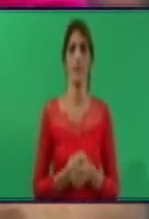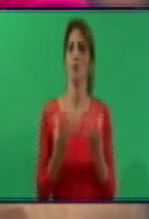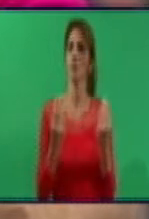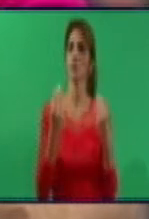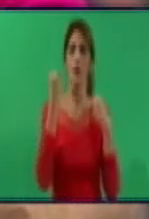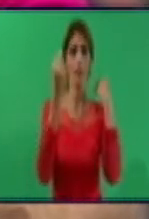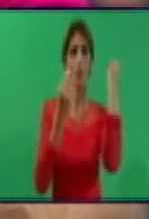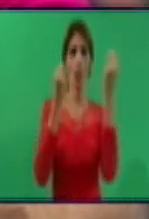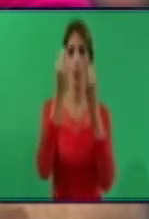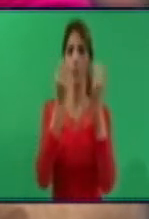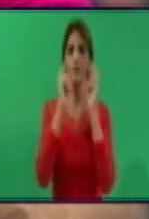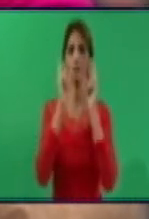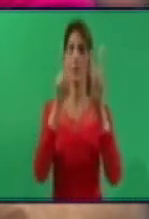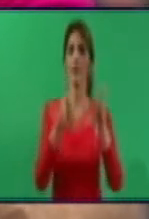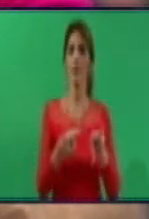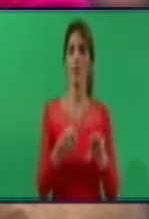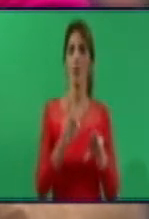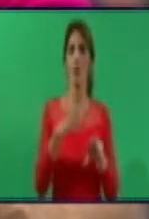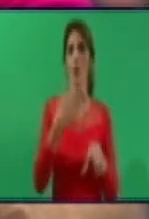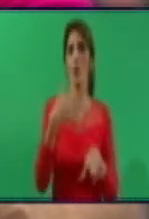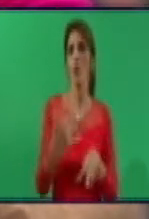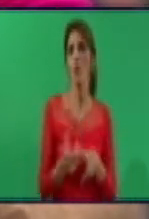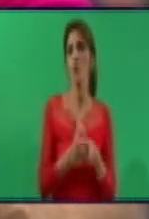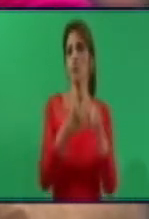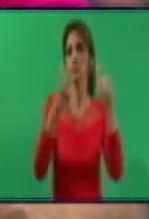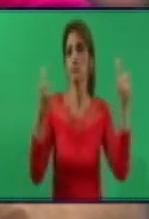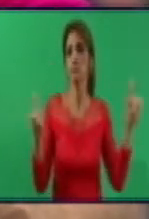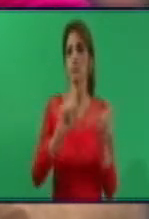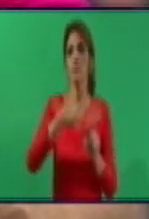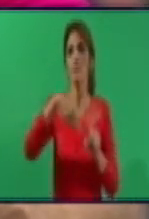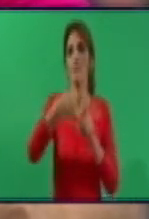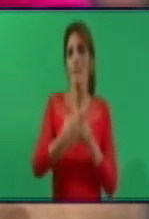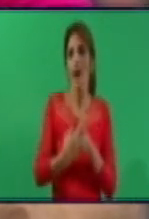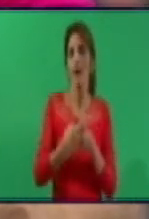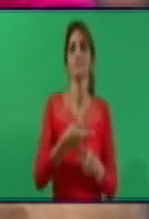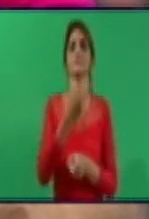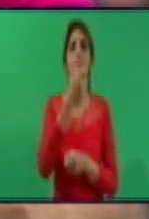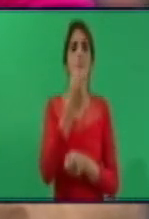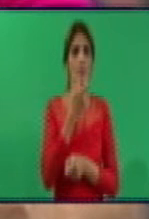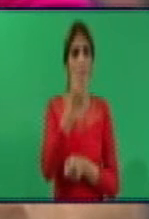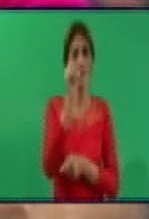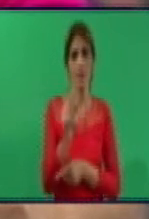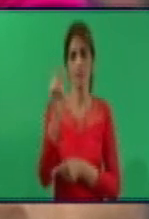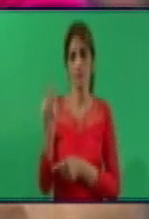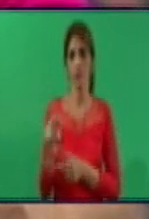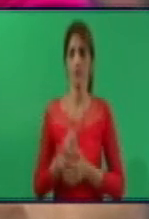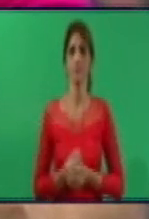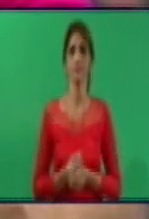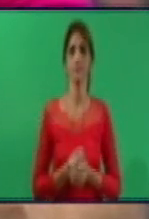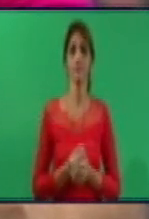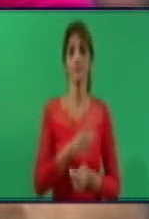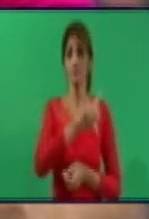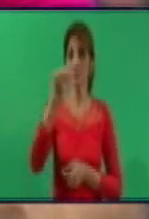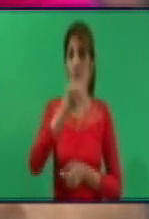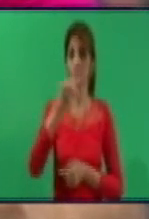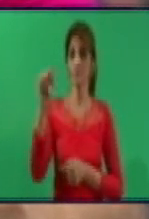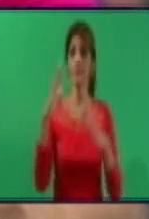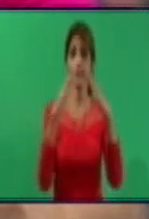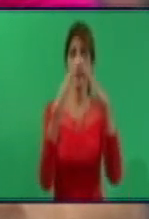vemos también cómo va creciendo el número de pacientes confirmados en la edad pediátrica. Tuvimos un total de alta en las últimas 24 horas